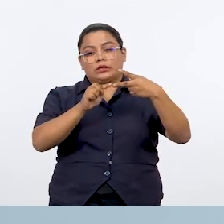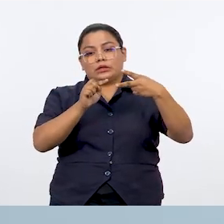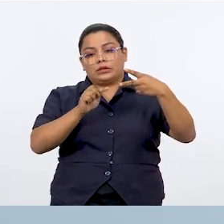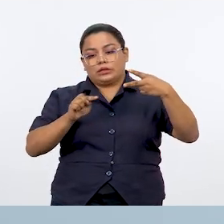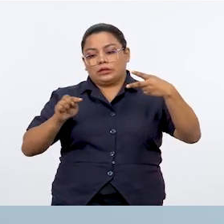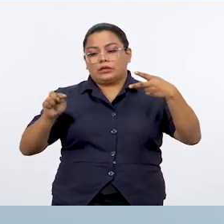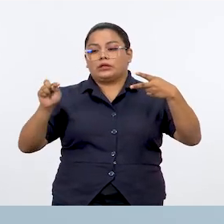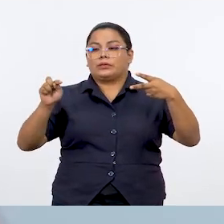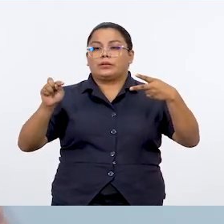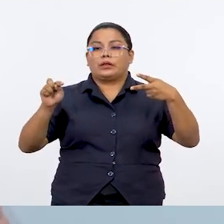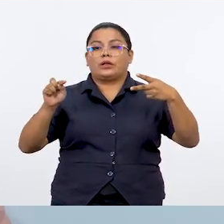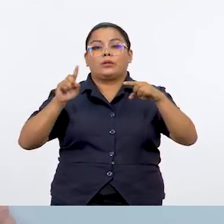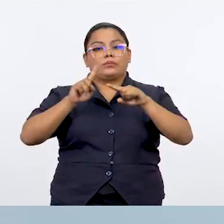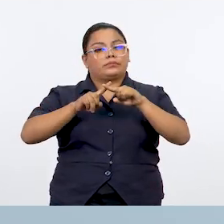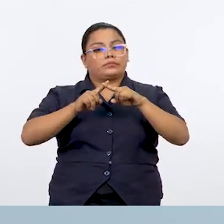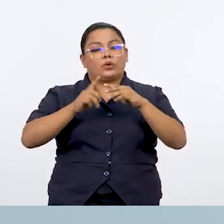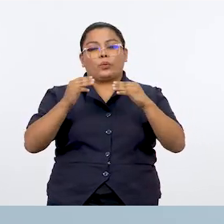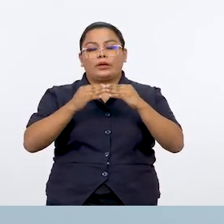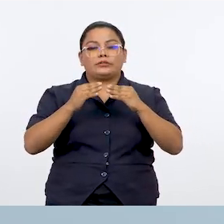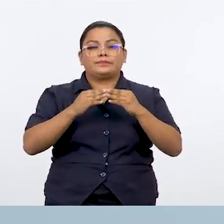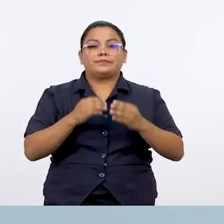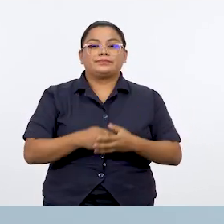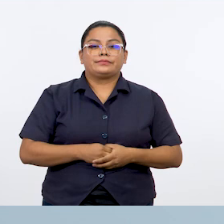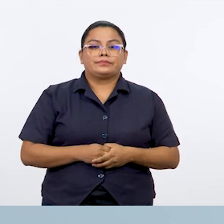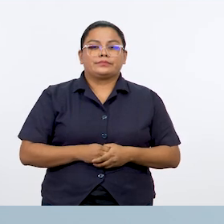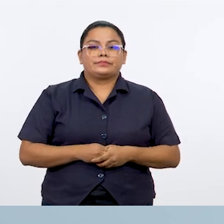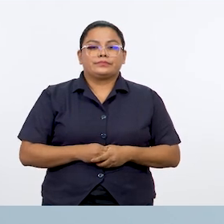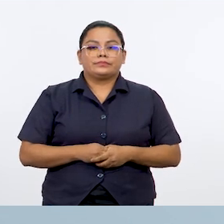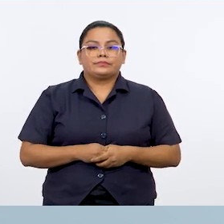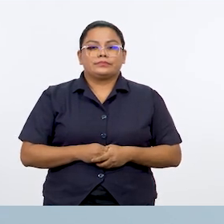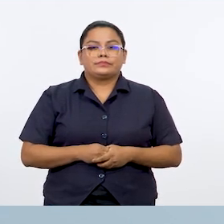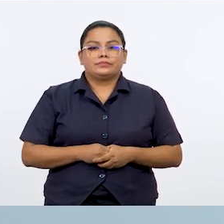Y acá también es una multiplicación.